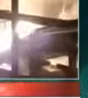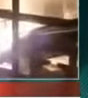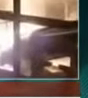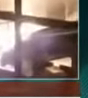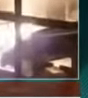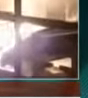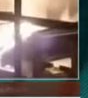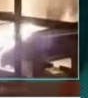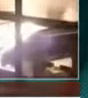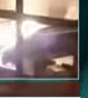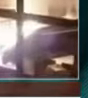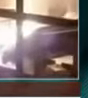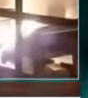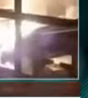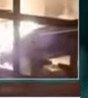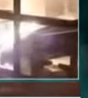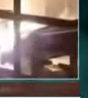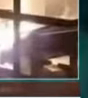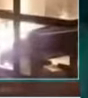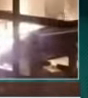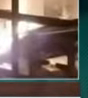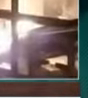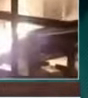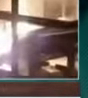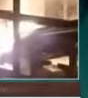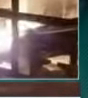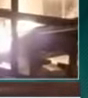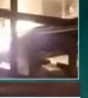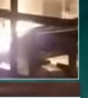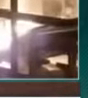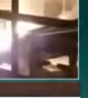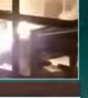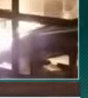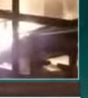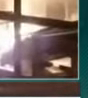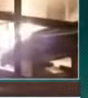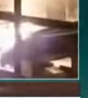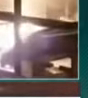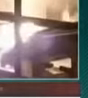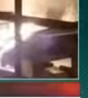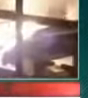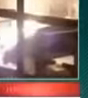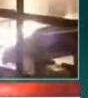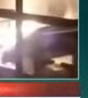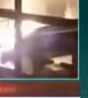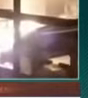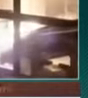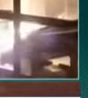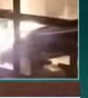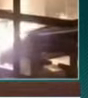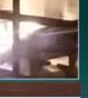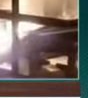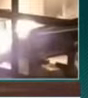pie. Sin riesgo vital, pero recibió un balazo y tú te puedes dar cuenta con eso el nivel de violencia que ejercieron